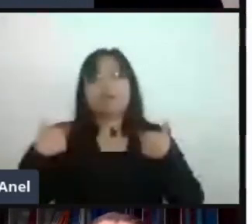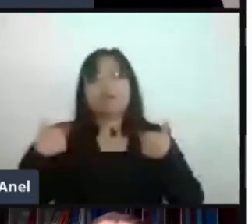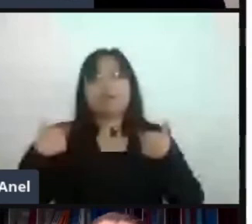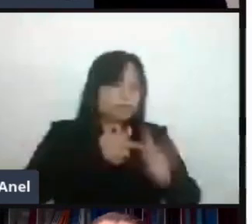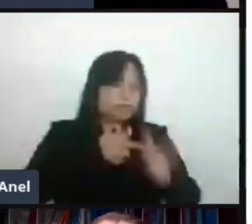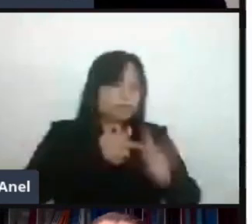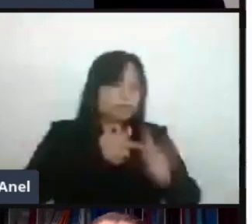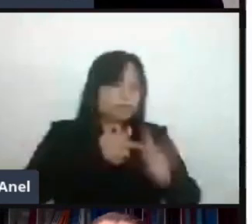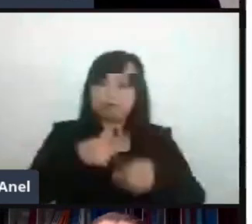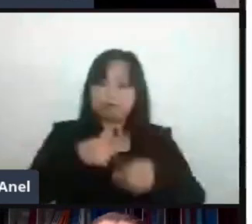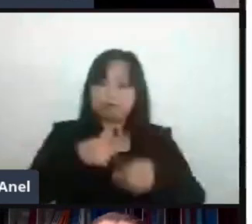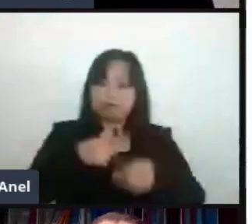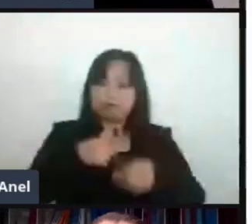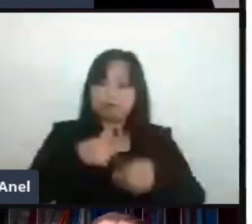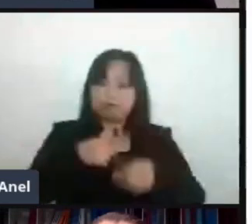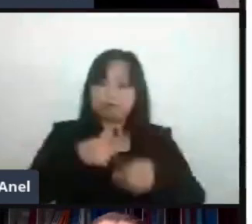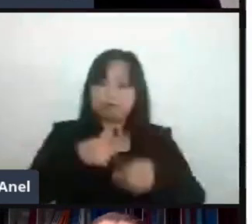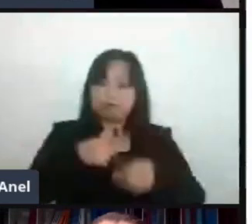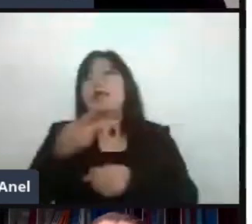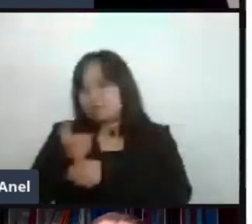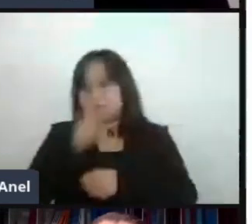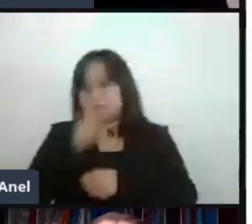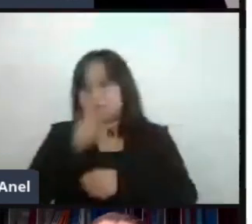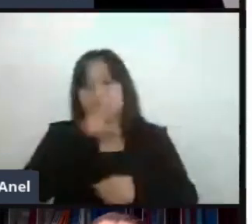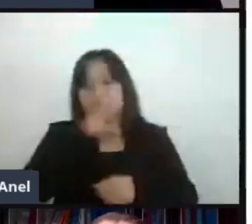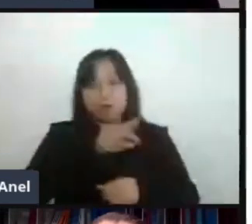puedan ingresar desde